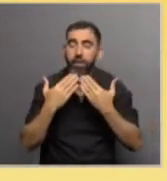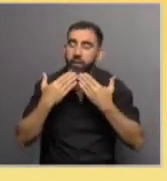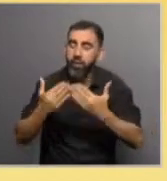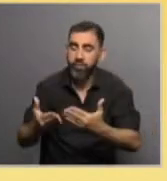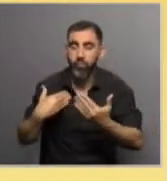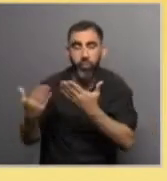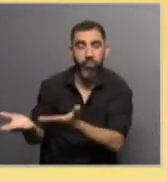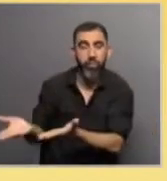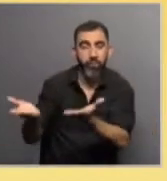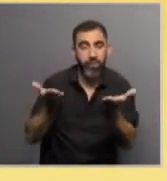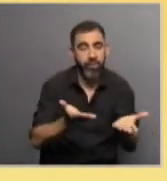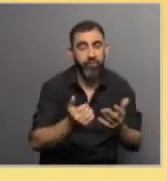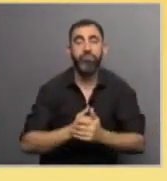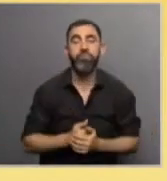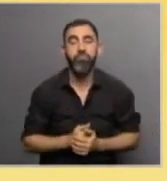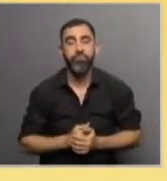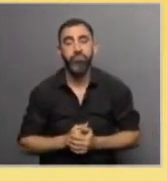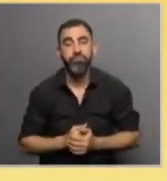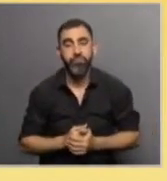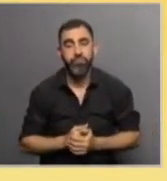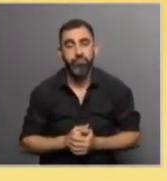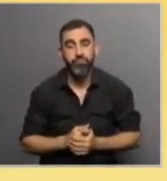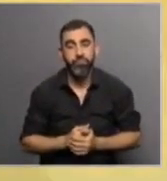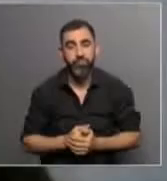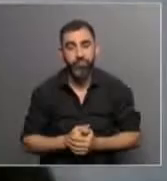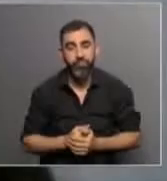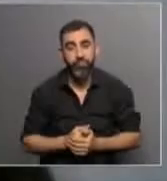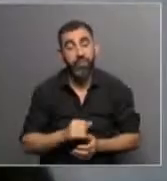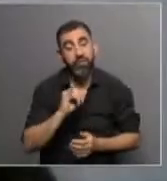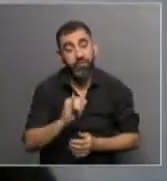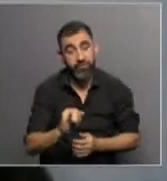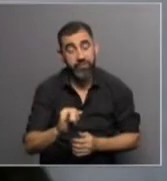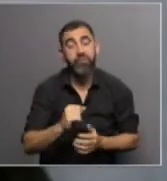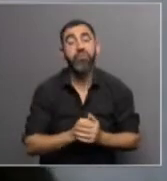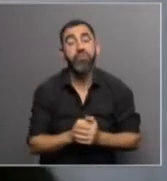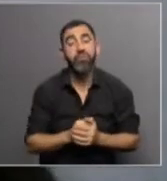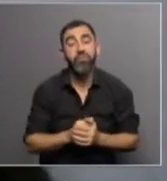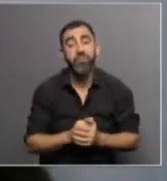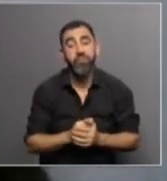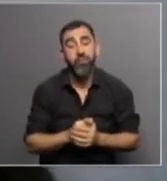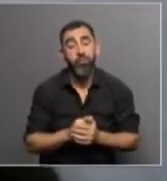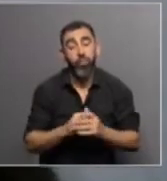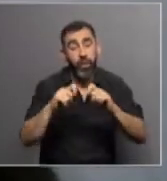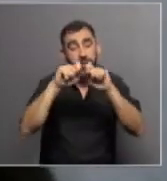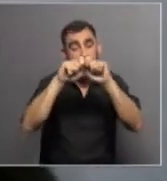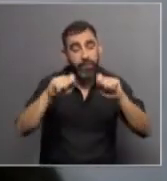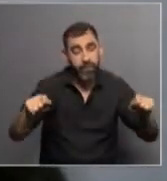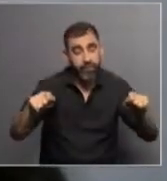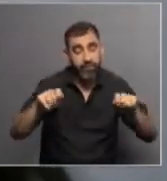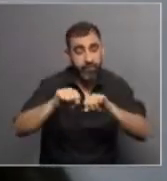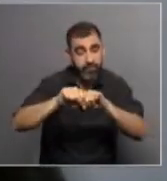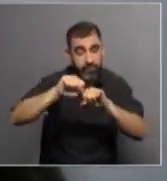por la invitación. Y sí, como decía Rosana, bueno, en el marco de la tesis de maestría en